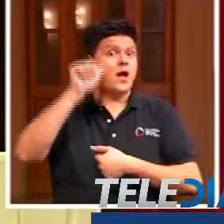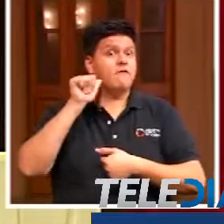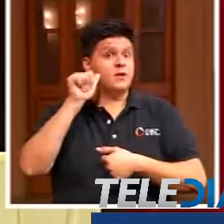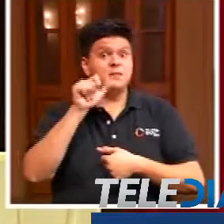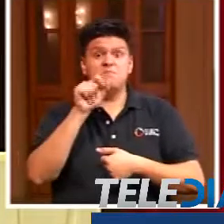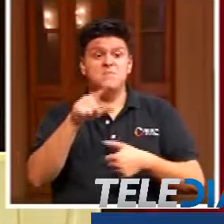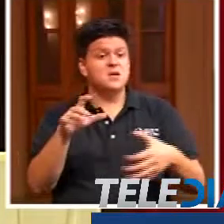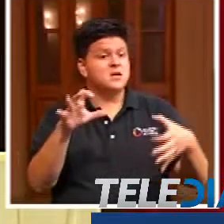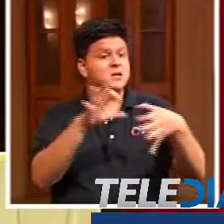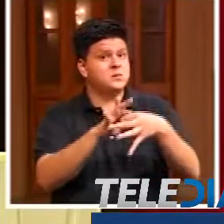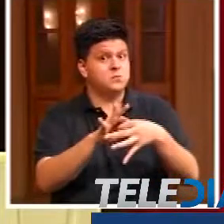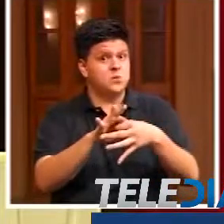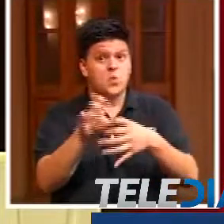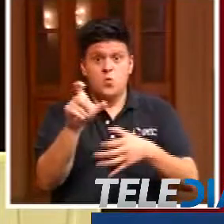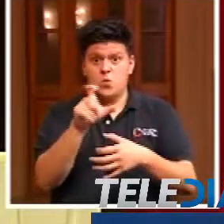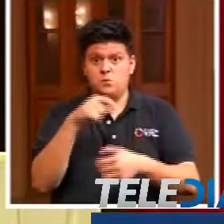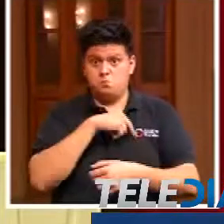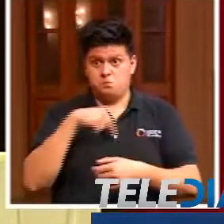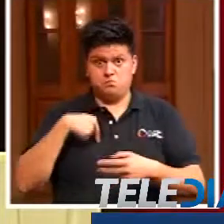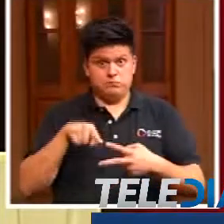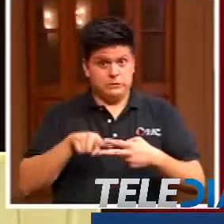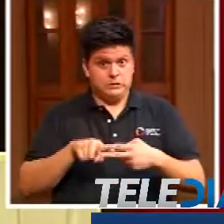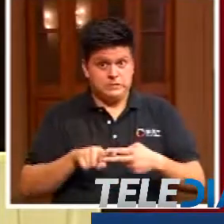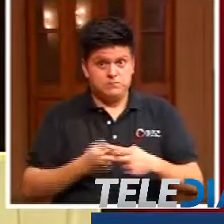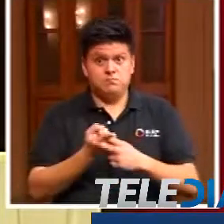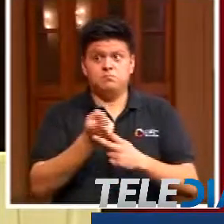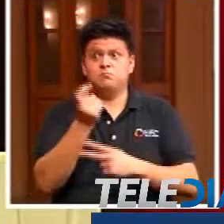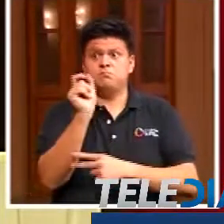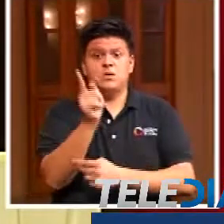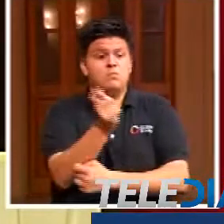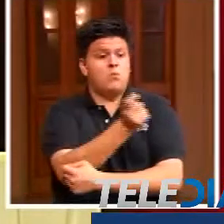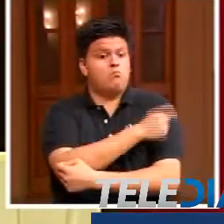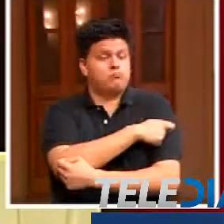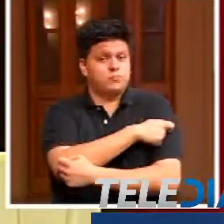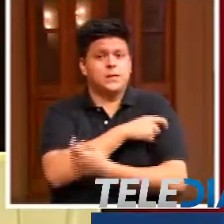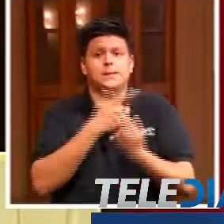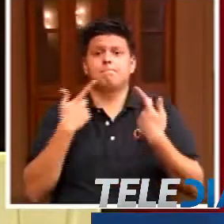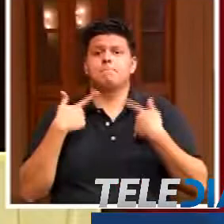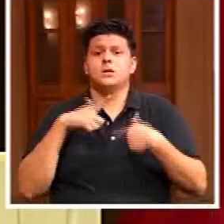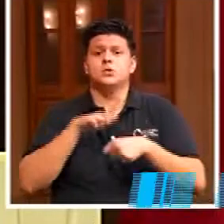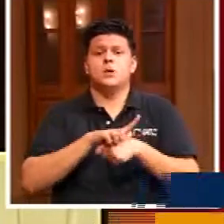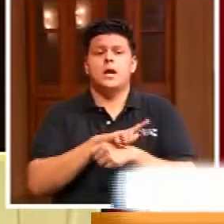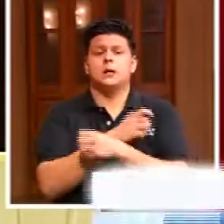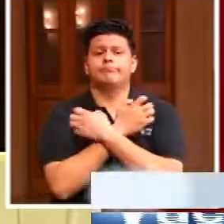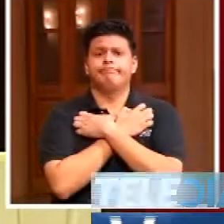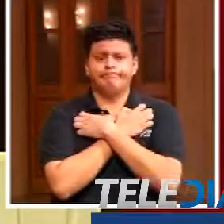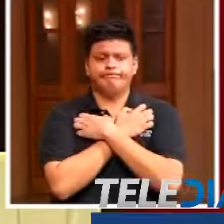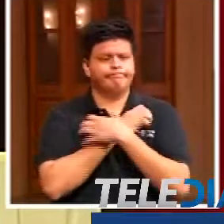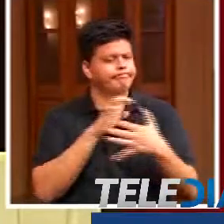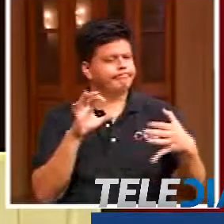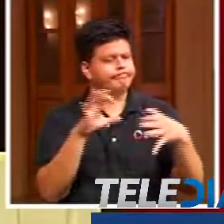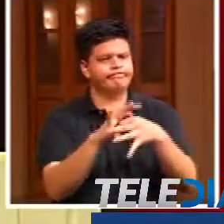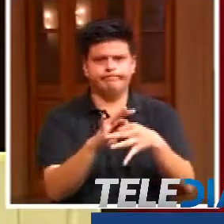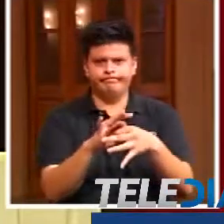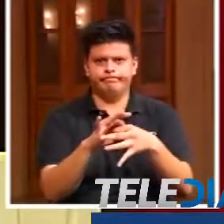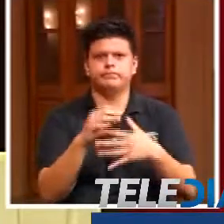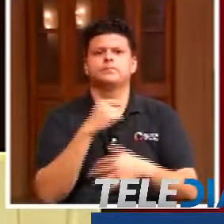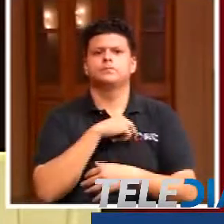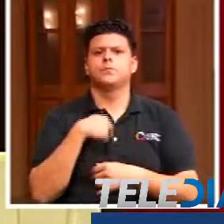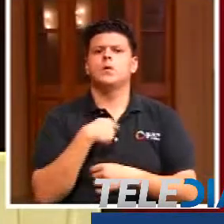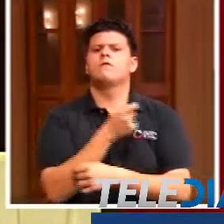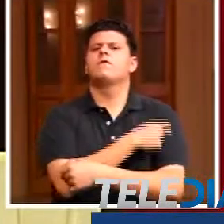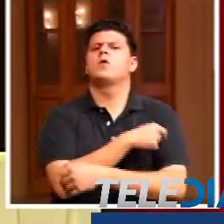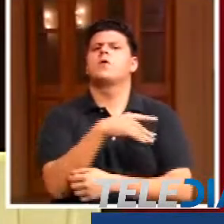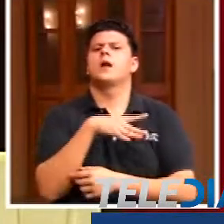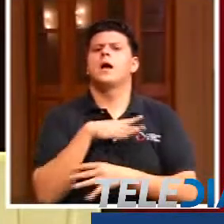junto cuando iniciemos la vacunación con el personal de educación. Ya tenemos